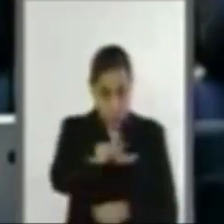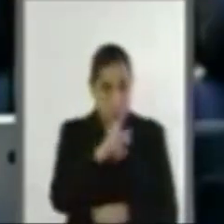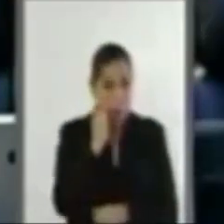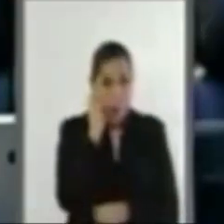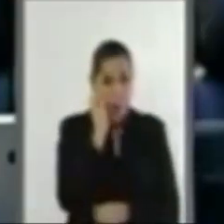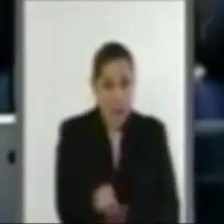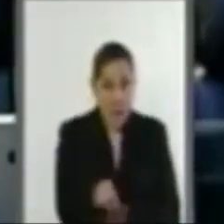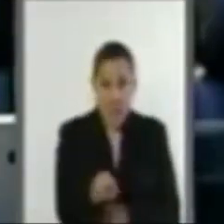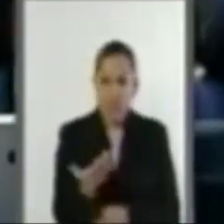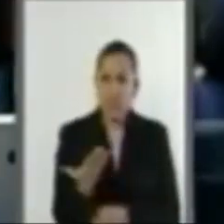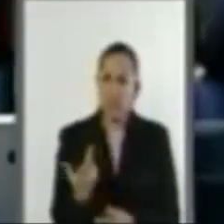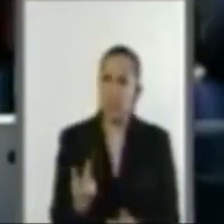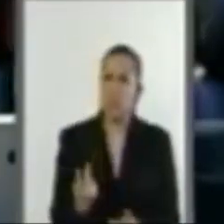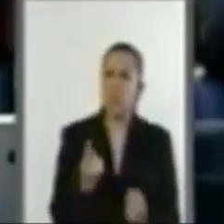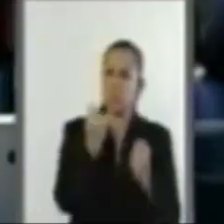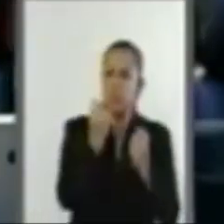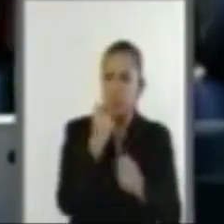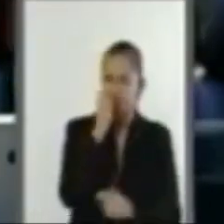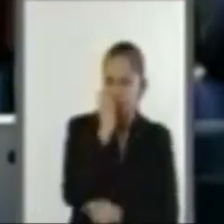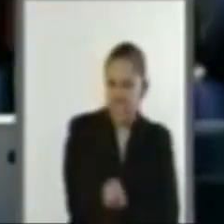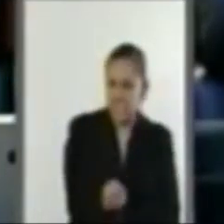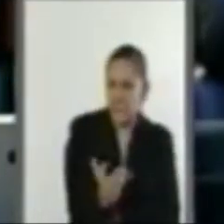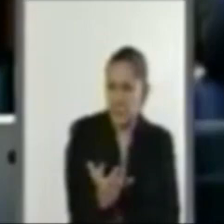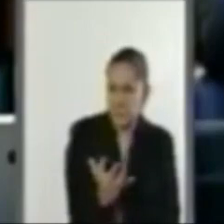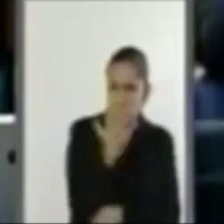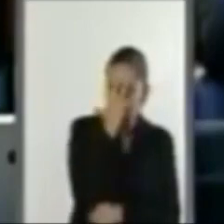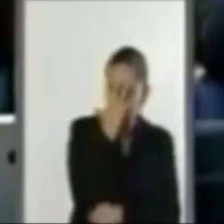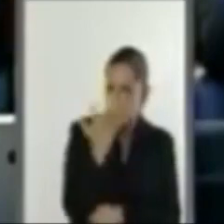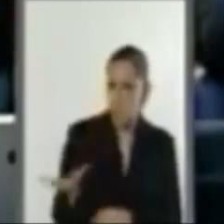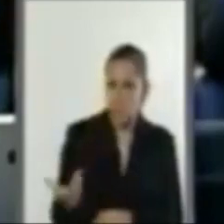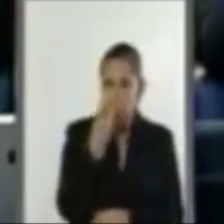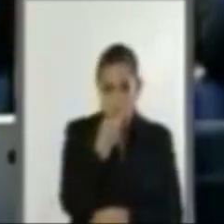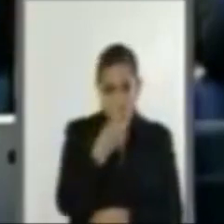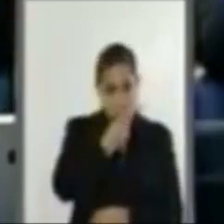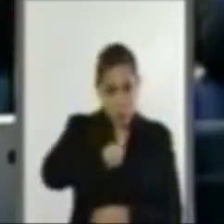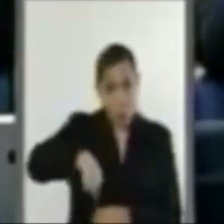que las disputas internas del partido están